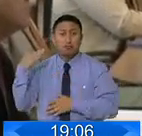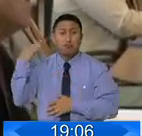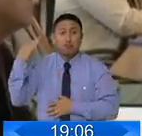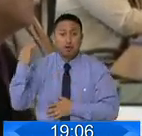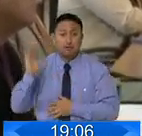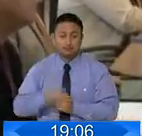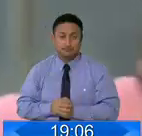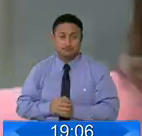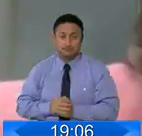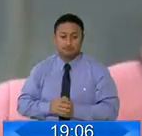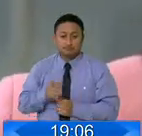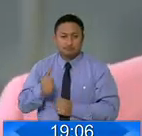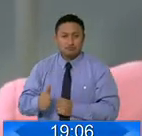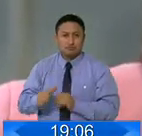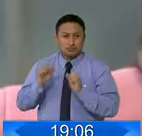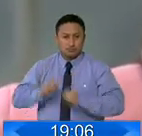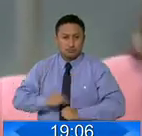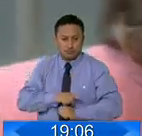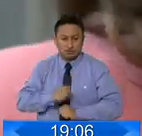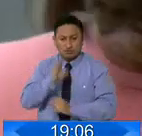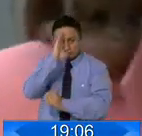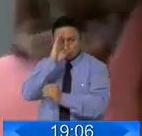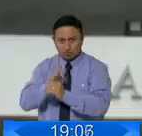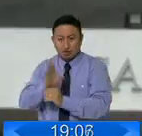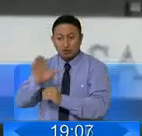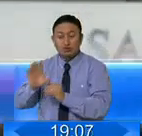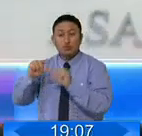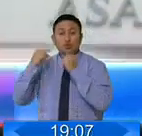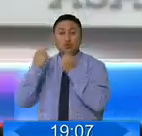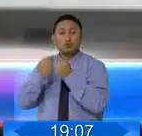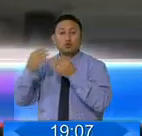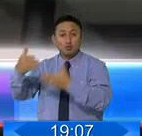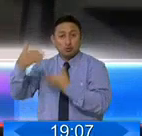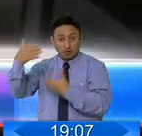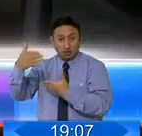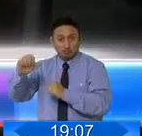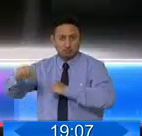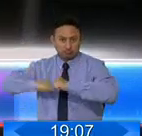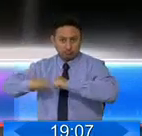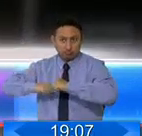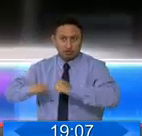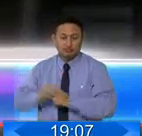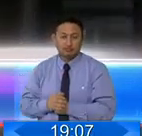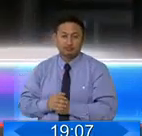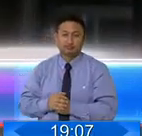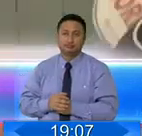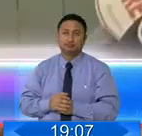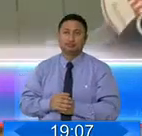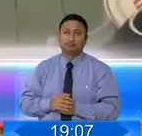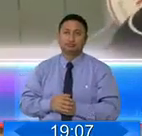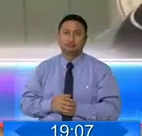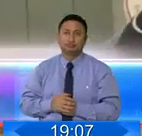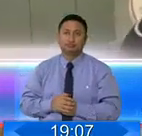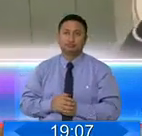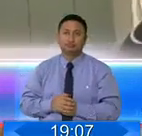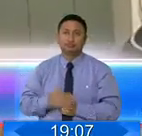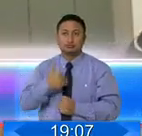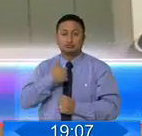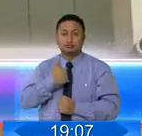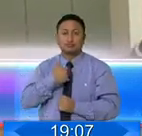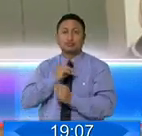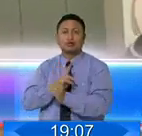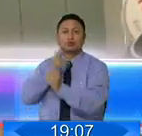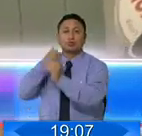voluntario, los mismos que deben estar encaminados a la gestión grupal y no con otras finalidades. Cuando uno es